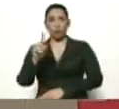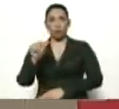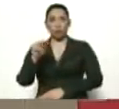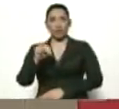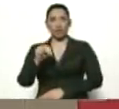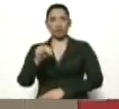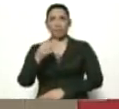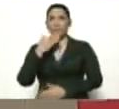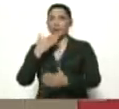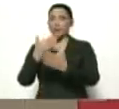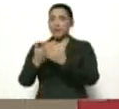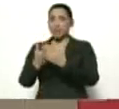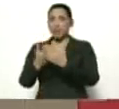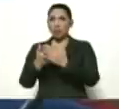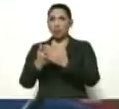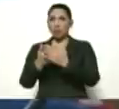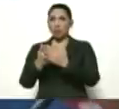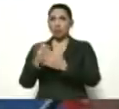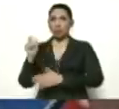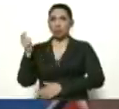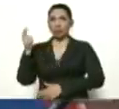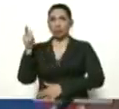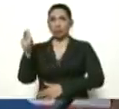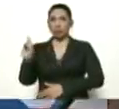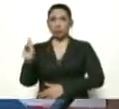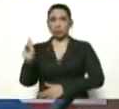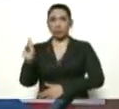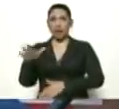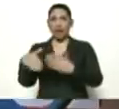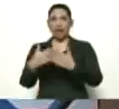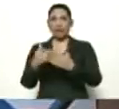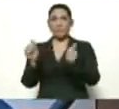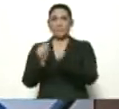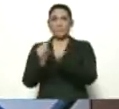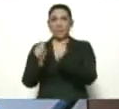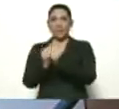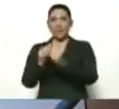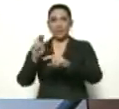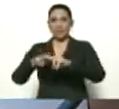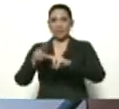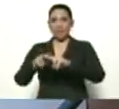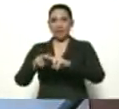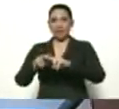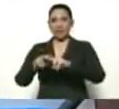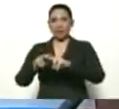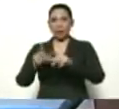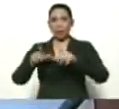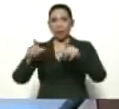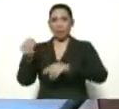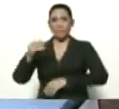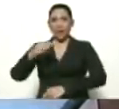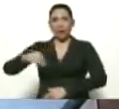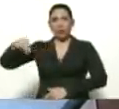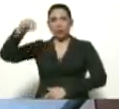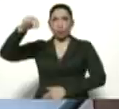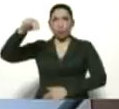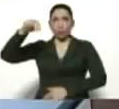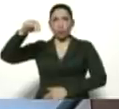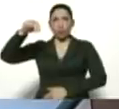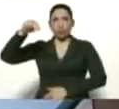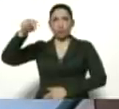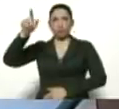desplazará hacia el sector pierda piedras negras en la zona más al norte de la península de